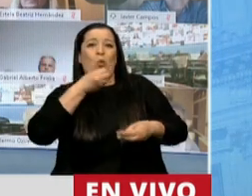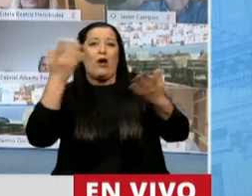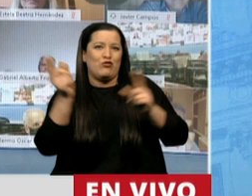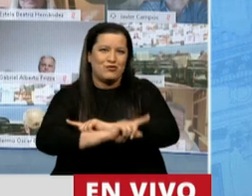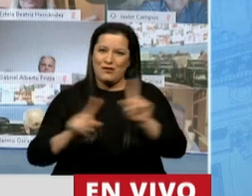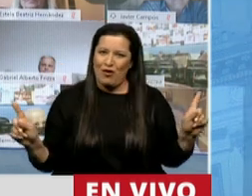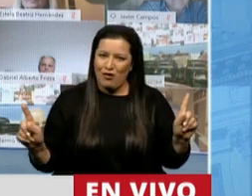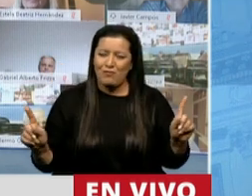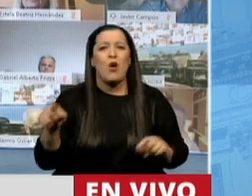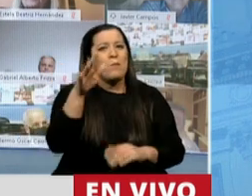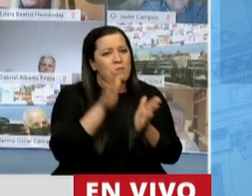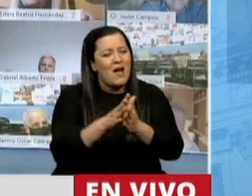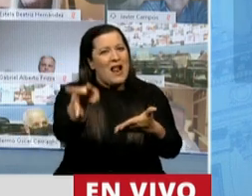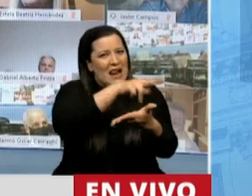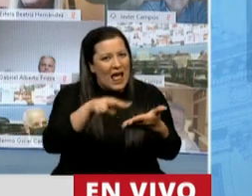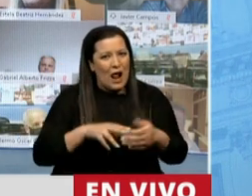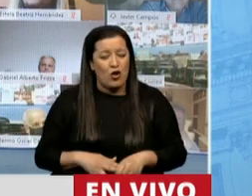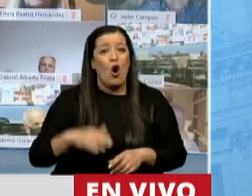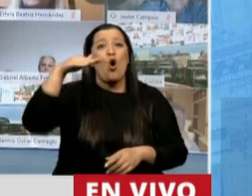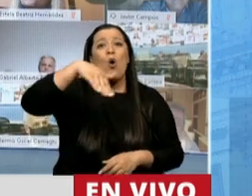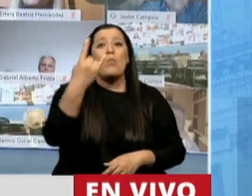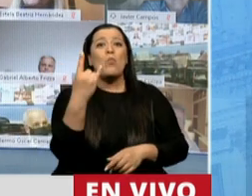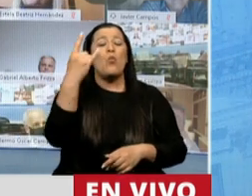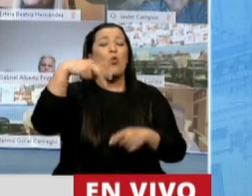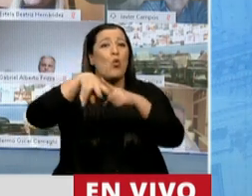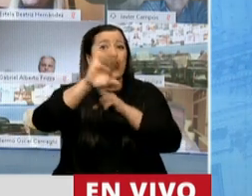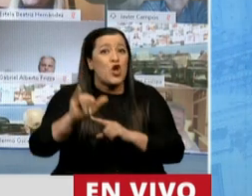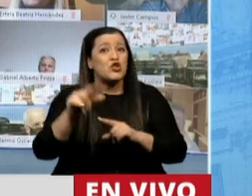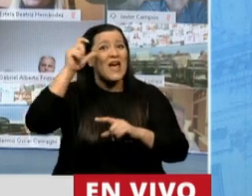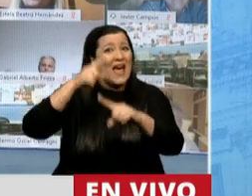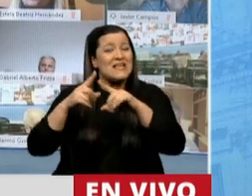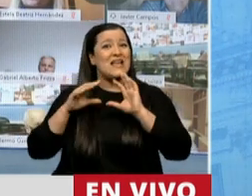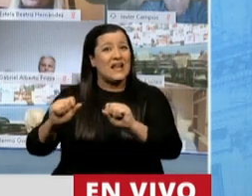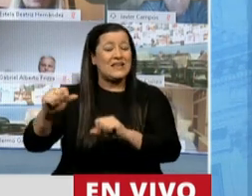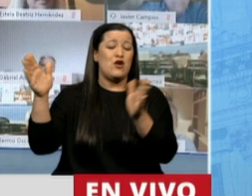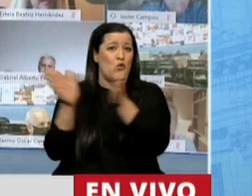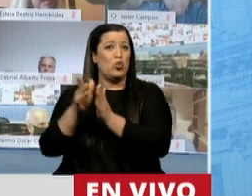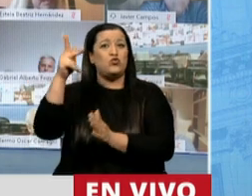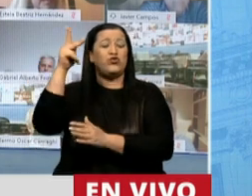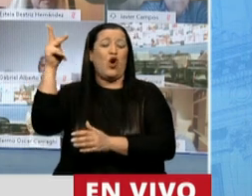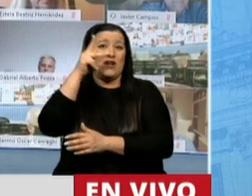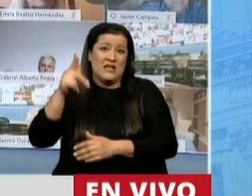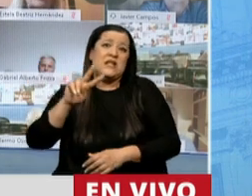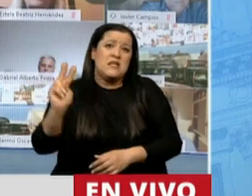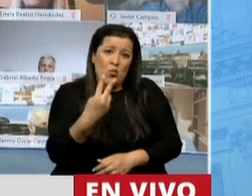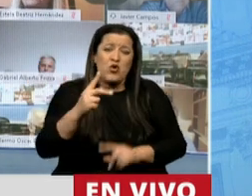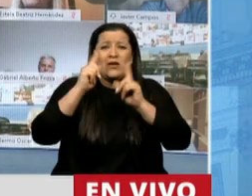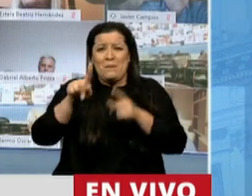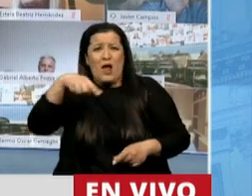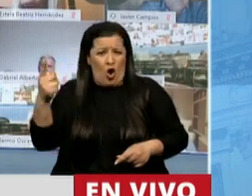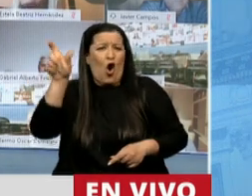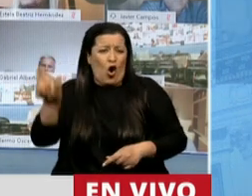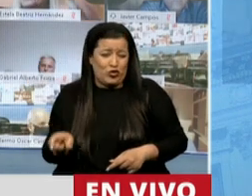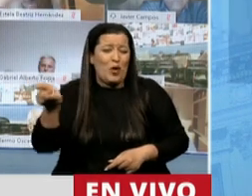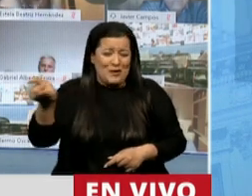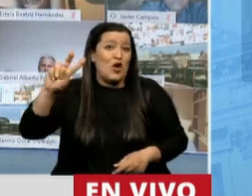sanatear léanlo Muñoz secretario de Néstor kisner y se murió como se murió otro que también sabía dónde